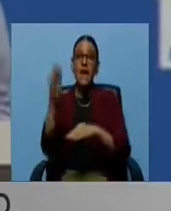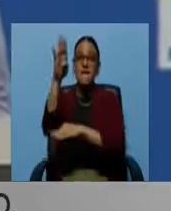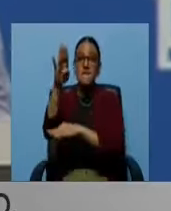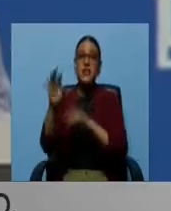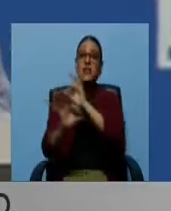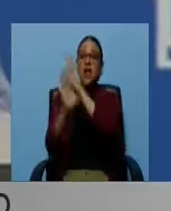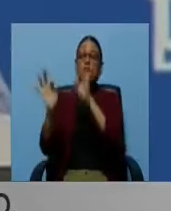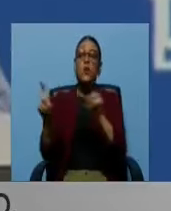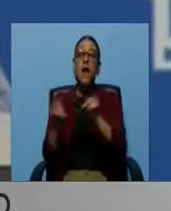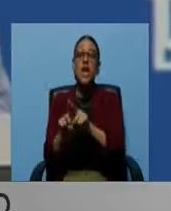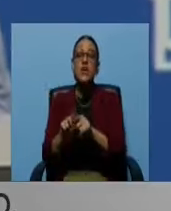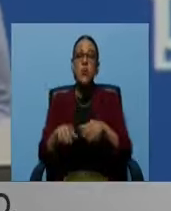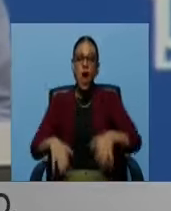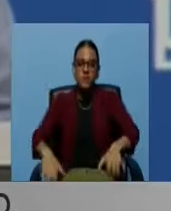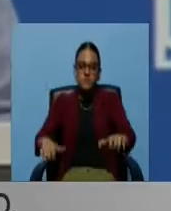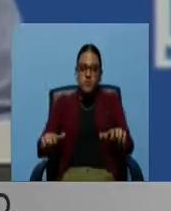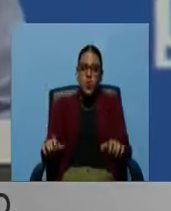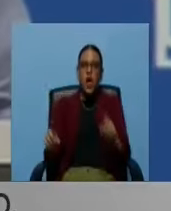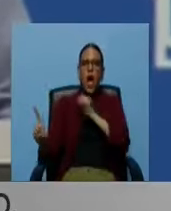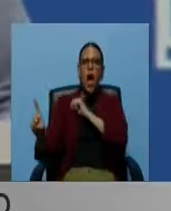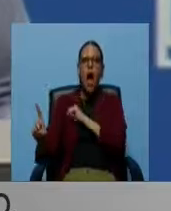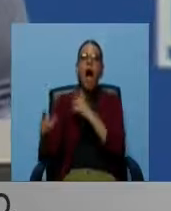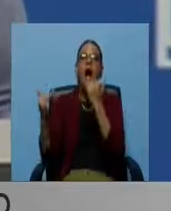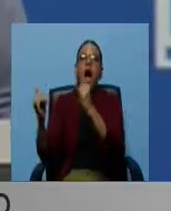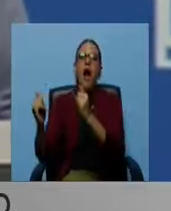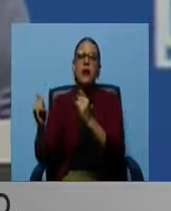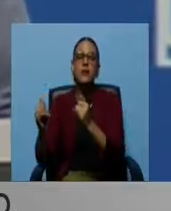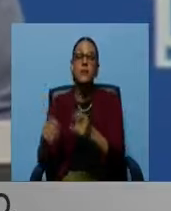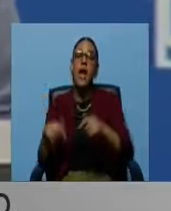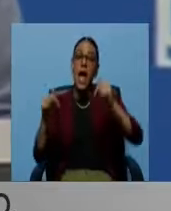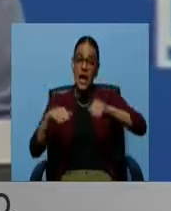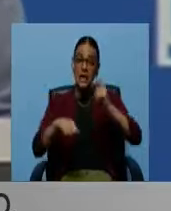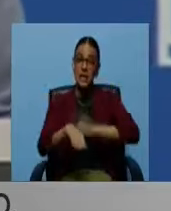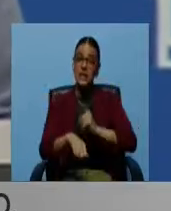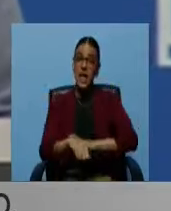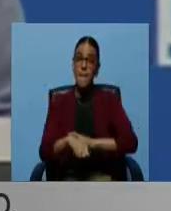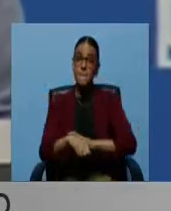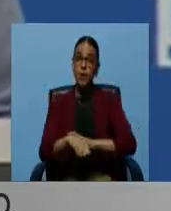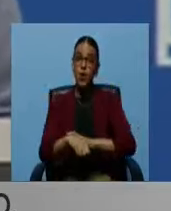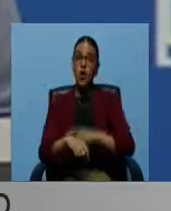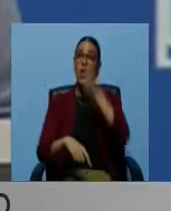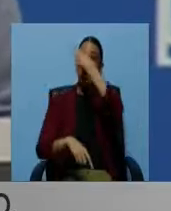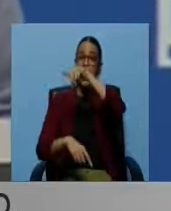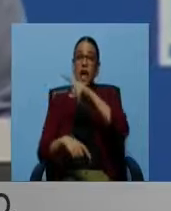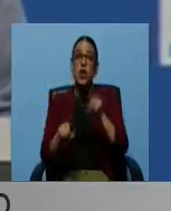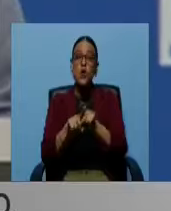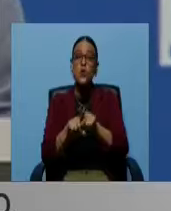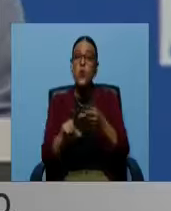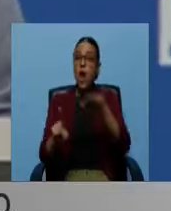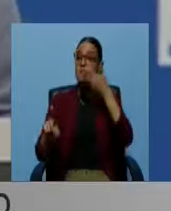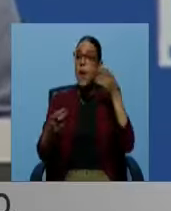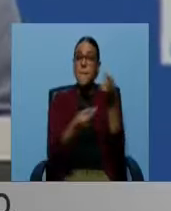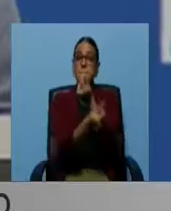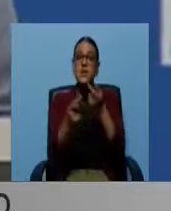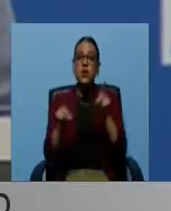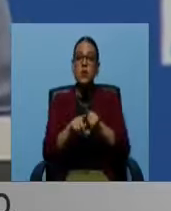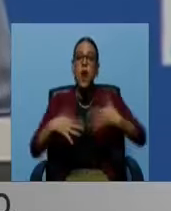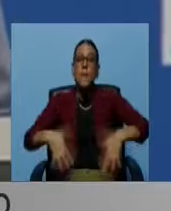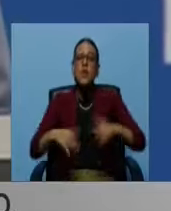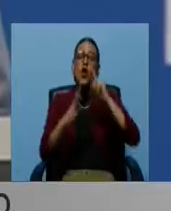burgués asustado. Quizás ahora es que los burgueses se asustan de distintas cosas, por eso